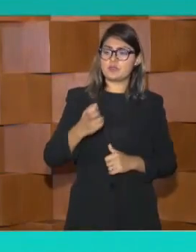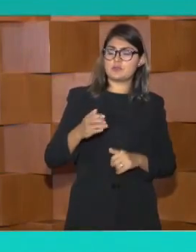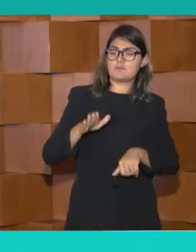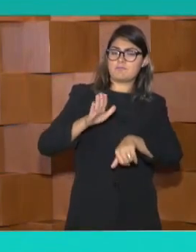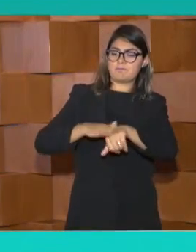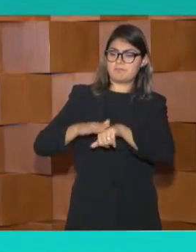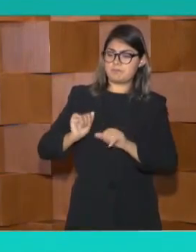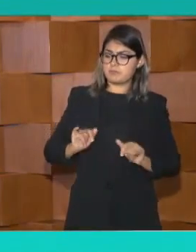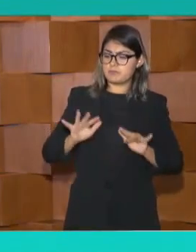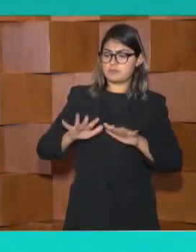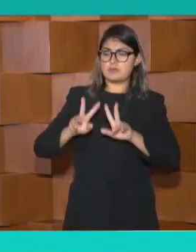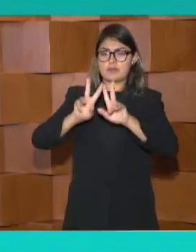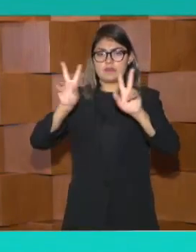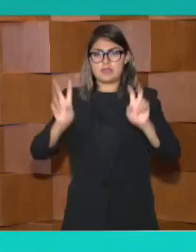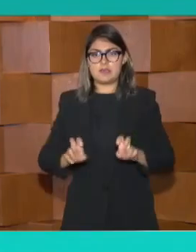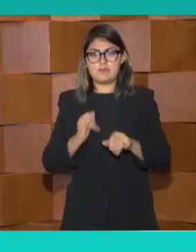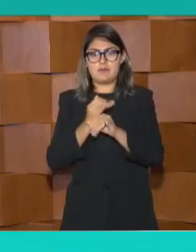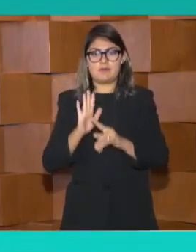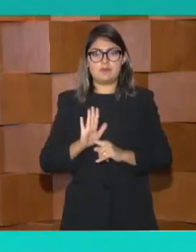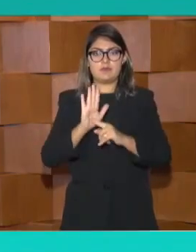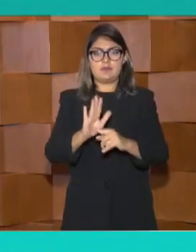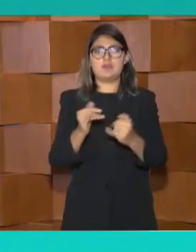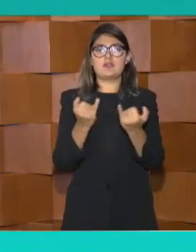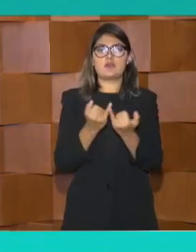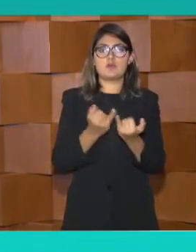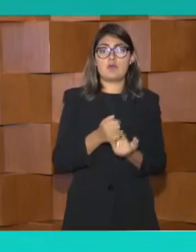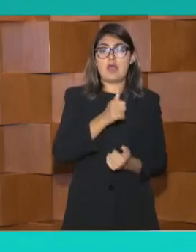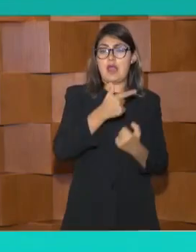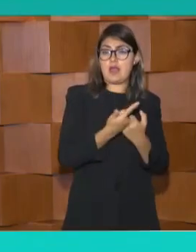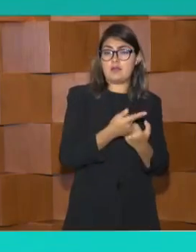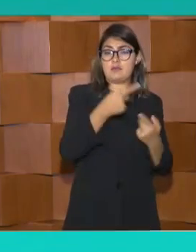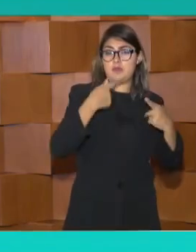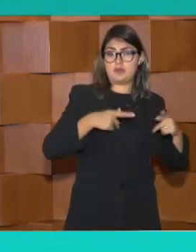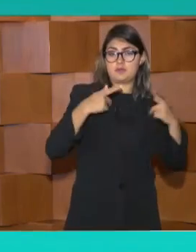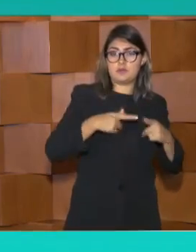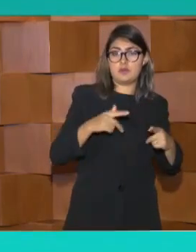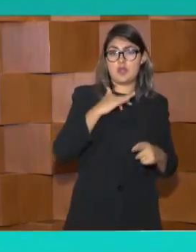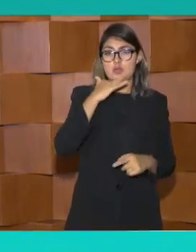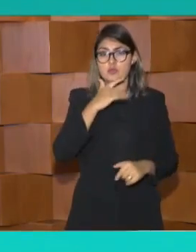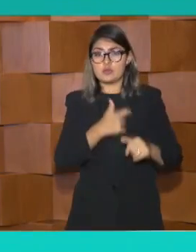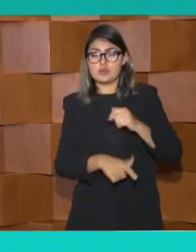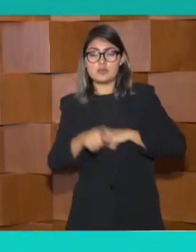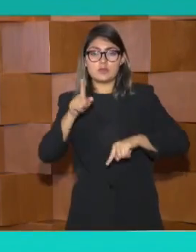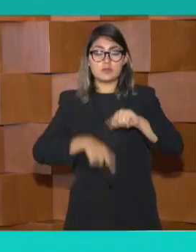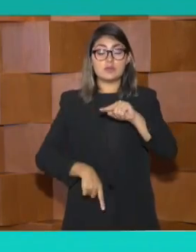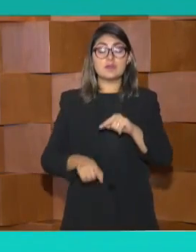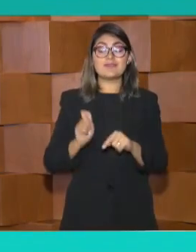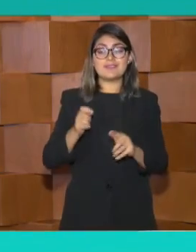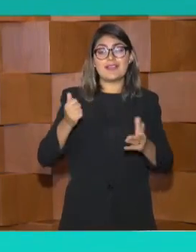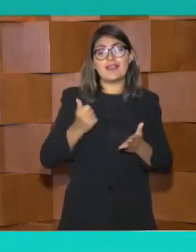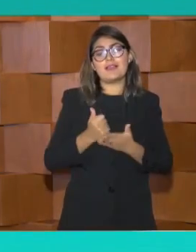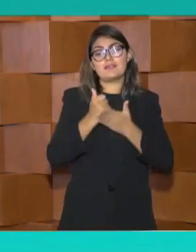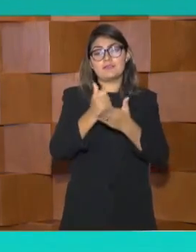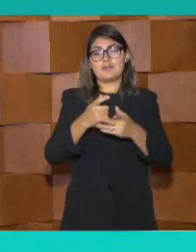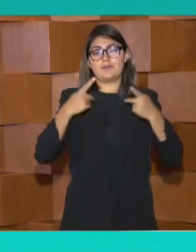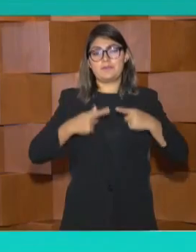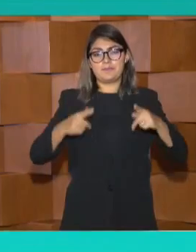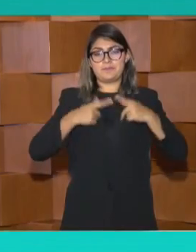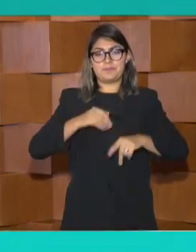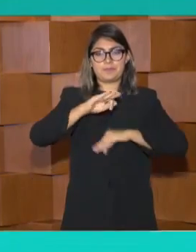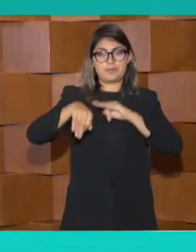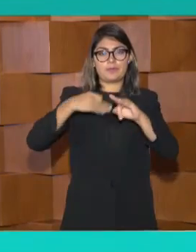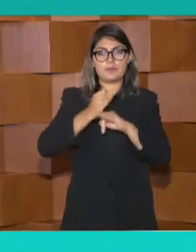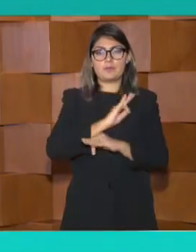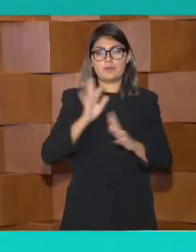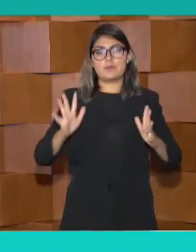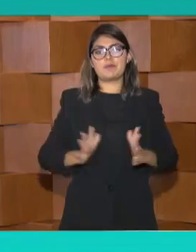transparencia y rendición de cuentas, tiene el mismo objetivo: hacer una sociedad más democrática y más participativa, que